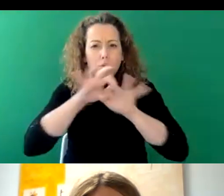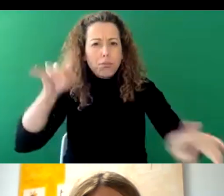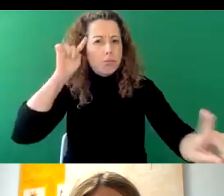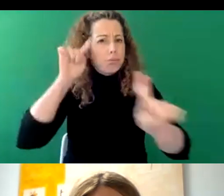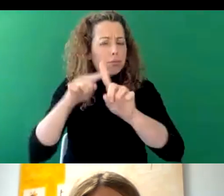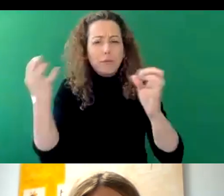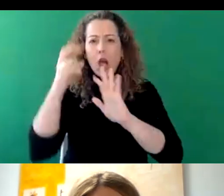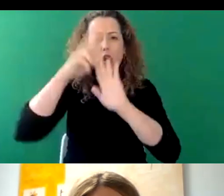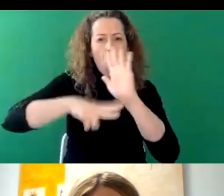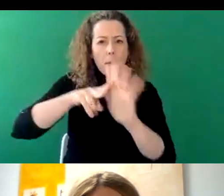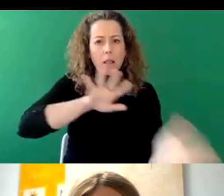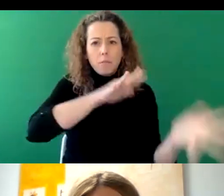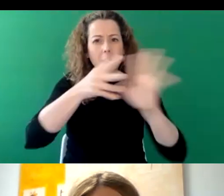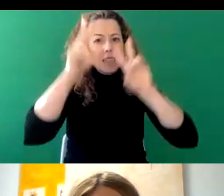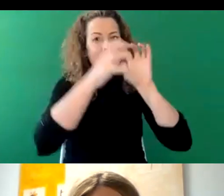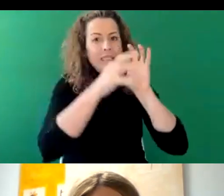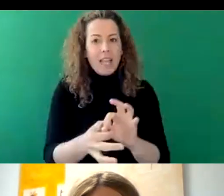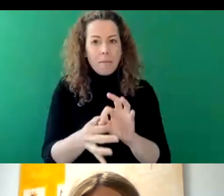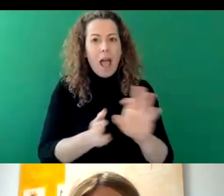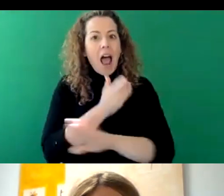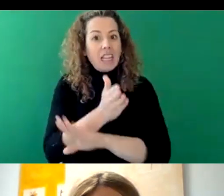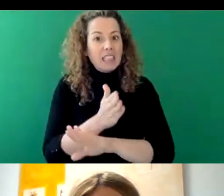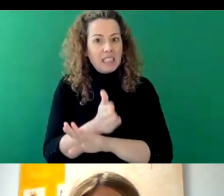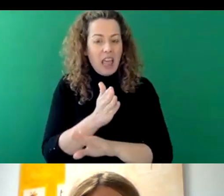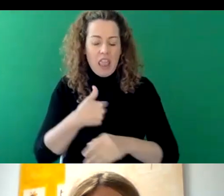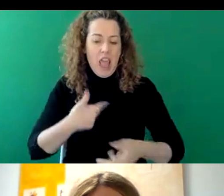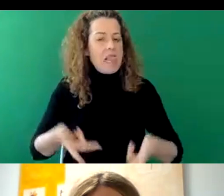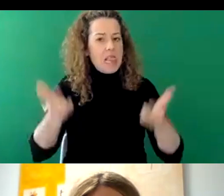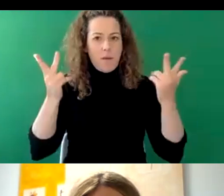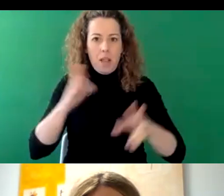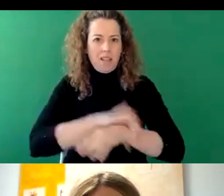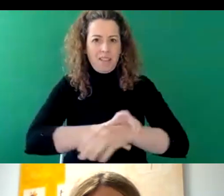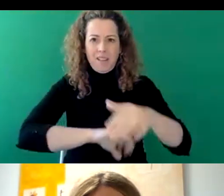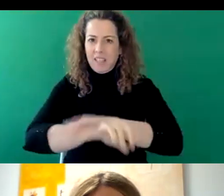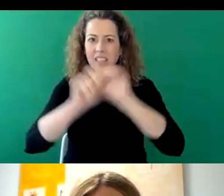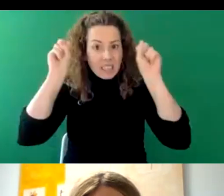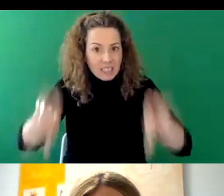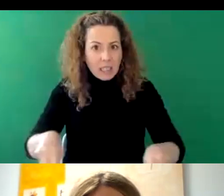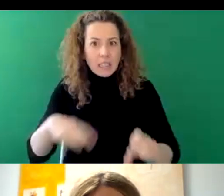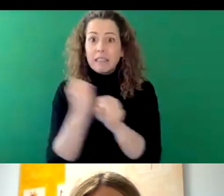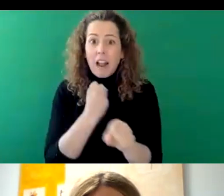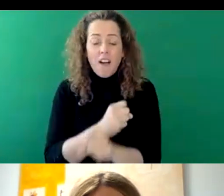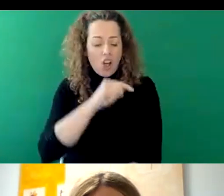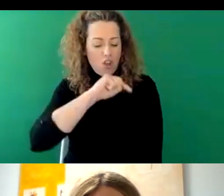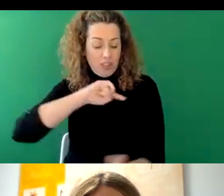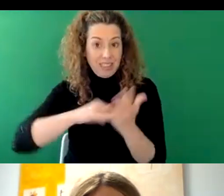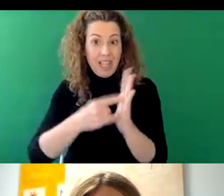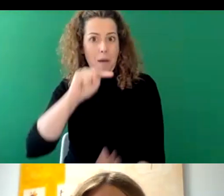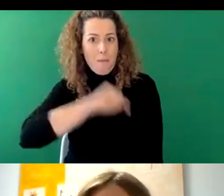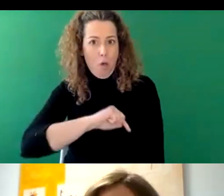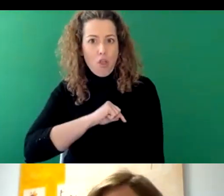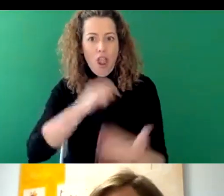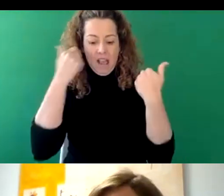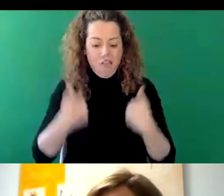a aplicar respecto a la asistencia libre de sujeciones, el trabajo y sistema de contención emocional y física para